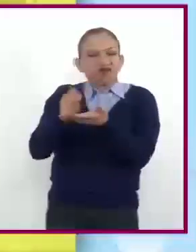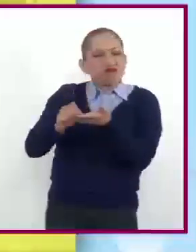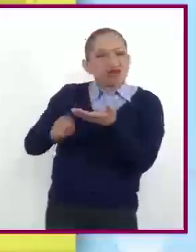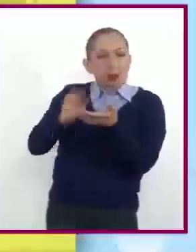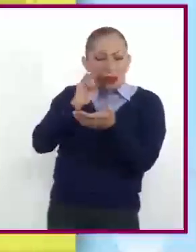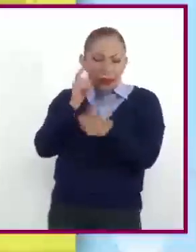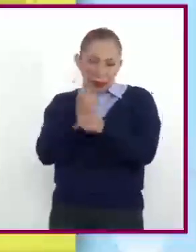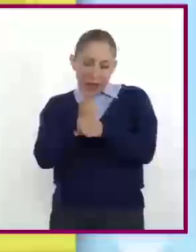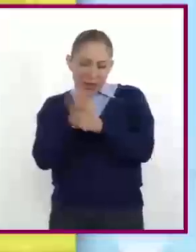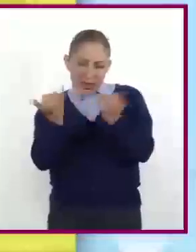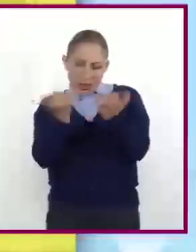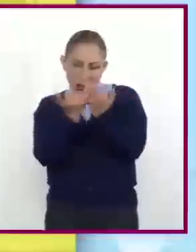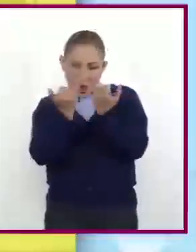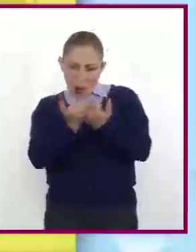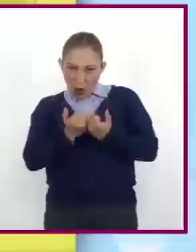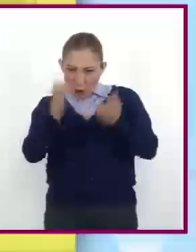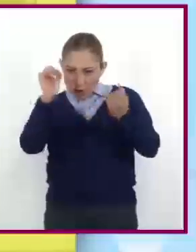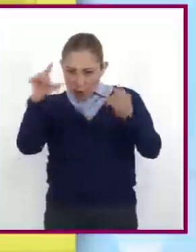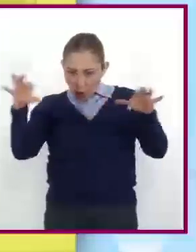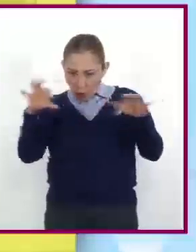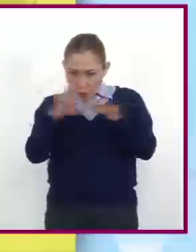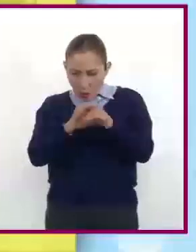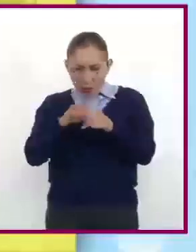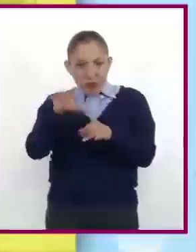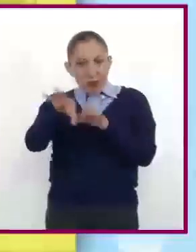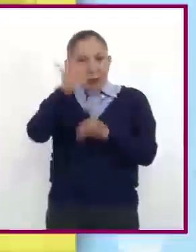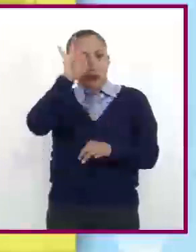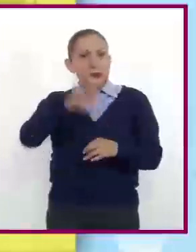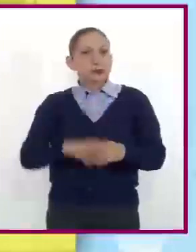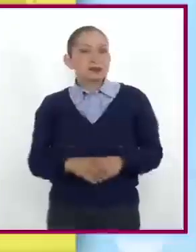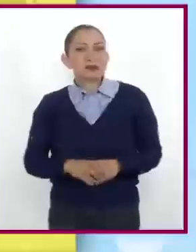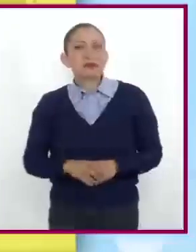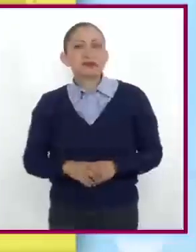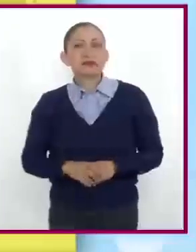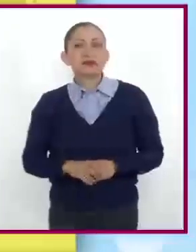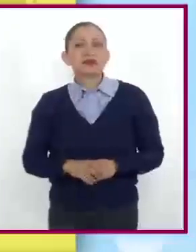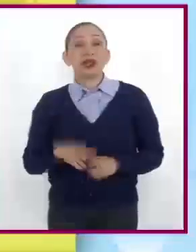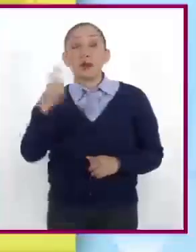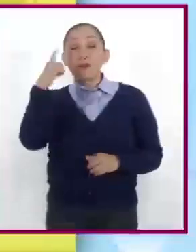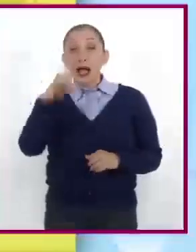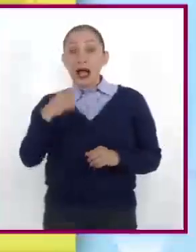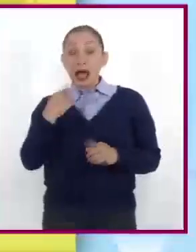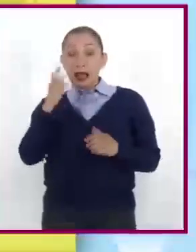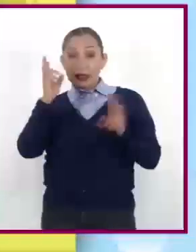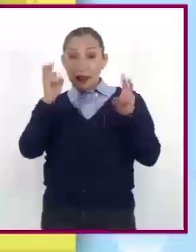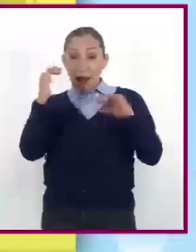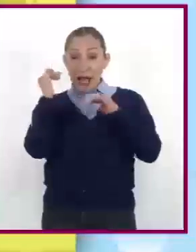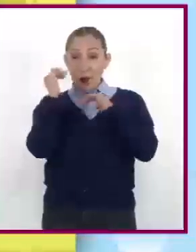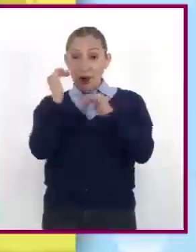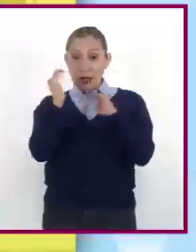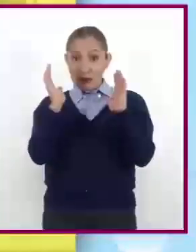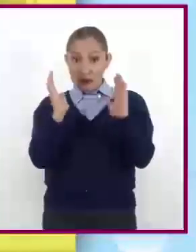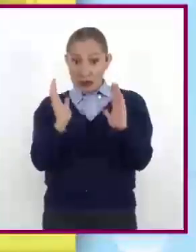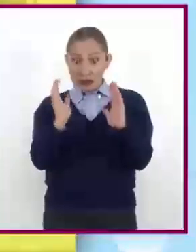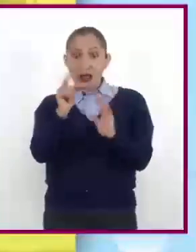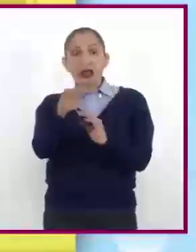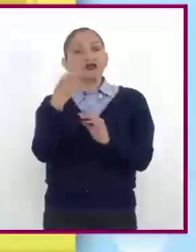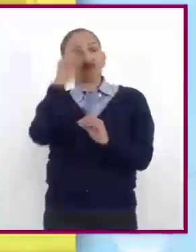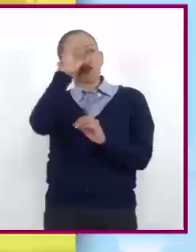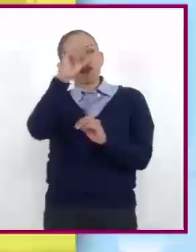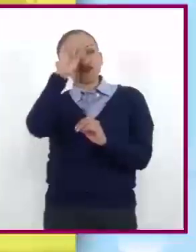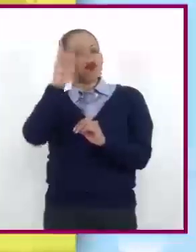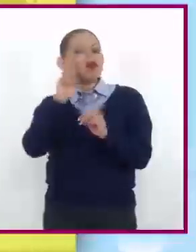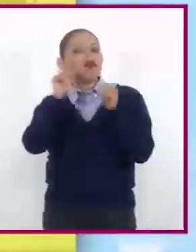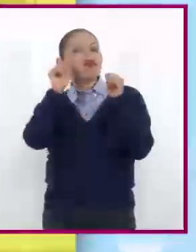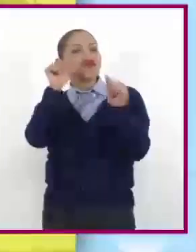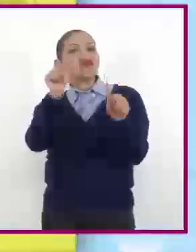podrán identificar los intereses comunes y hacer su elección. Para delimitar el tema de su reportaje, les sugerimos tomar